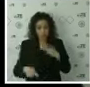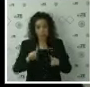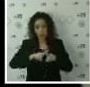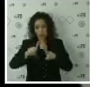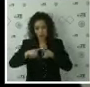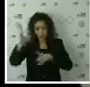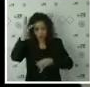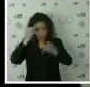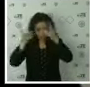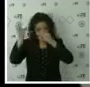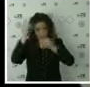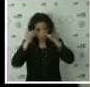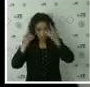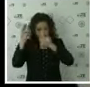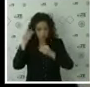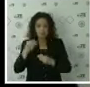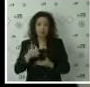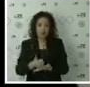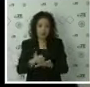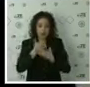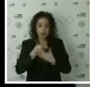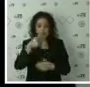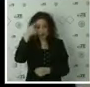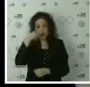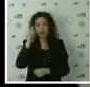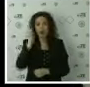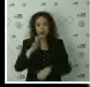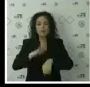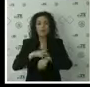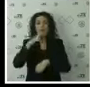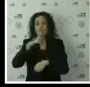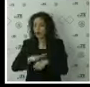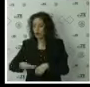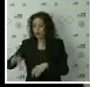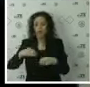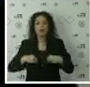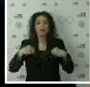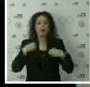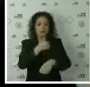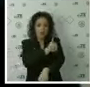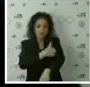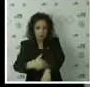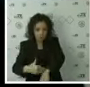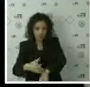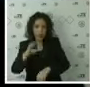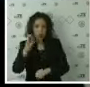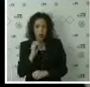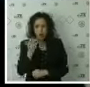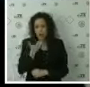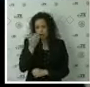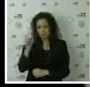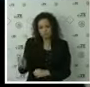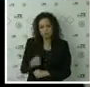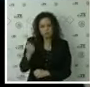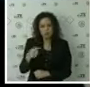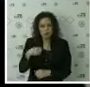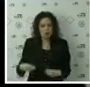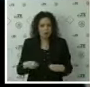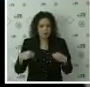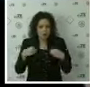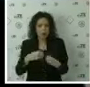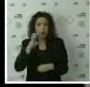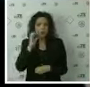conocimientos impacten favorablemente en nuestro entorno familiar, cotidiano y en el país. Con lo conseguido